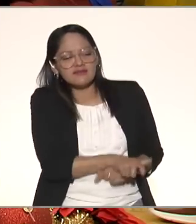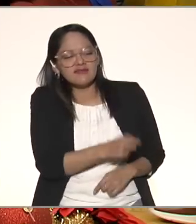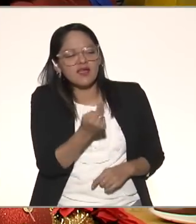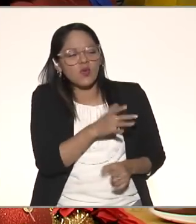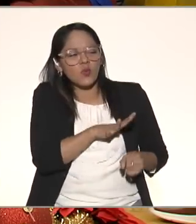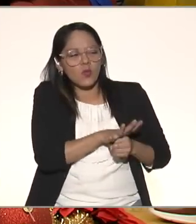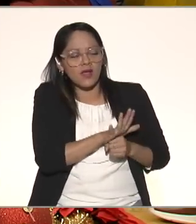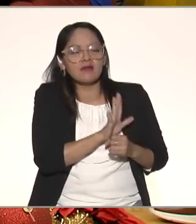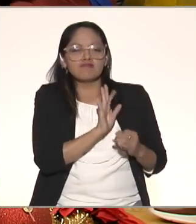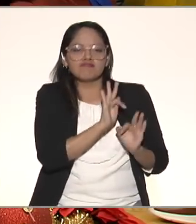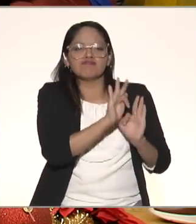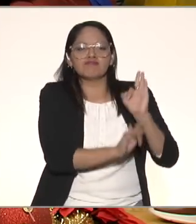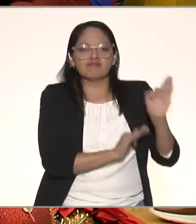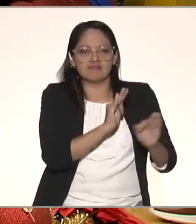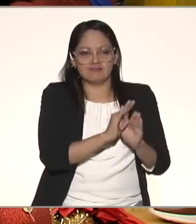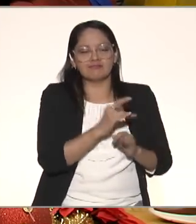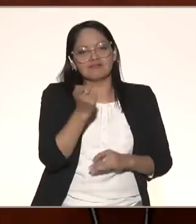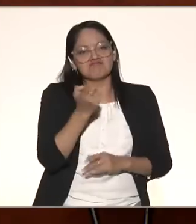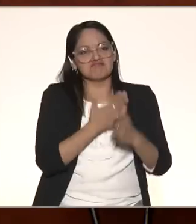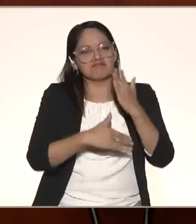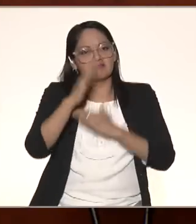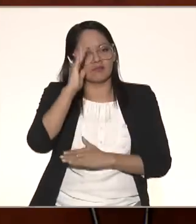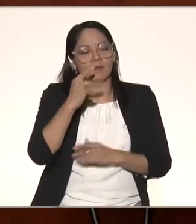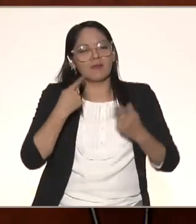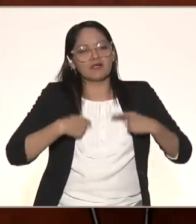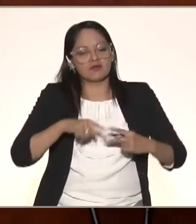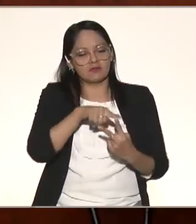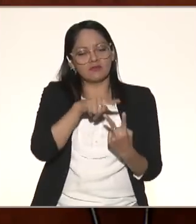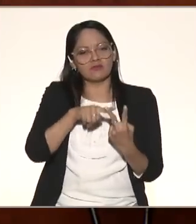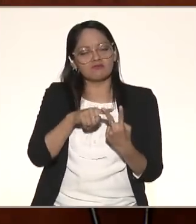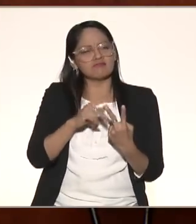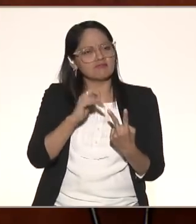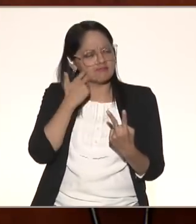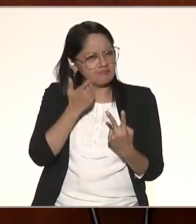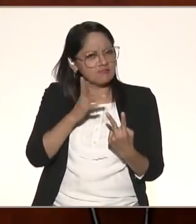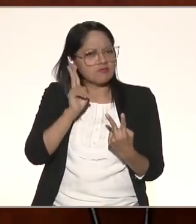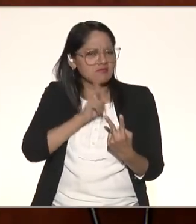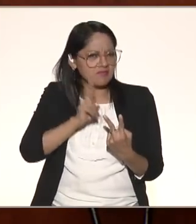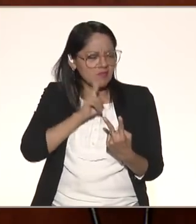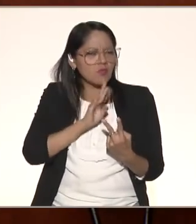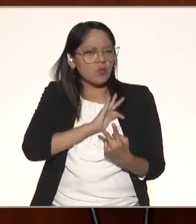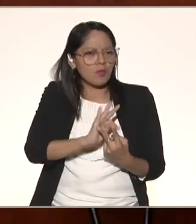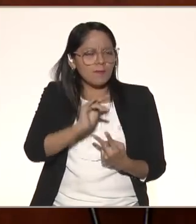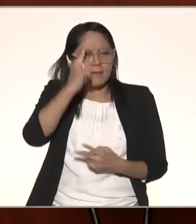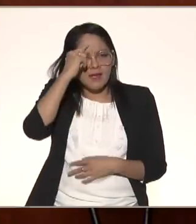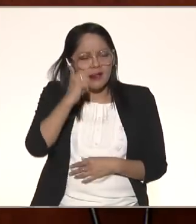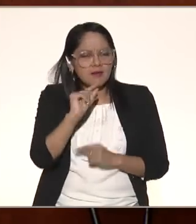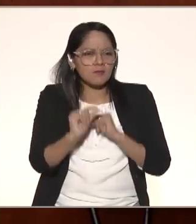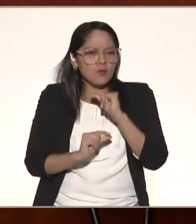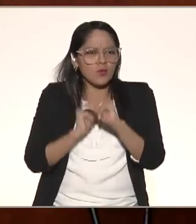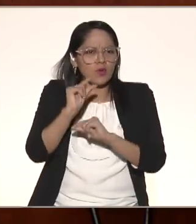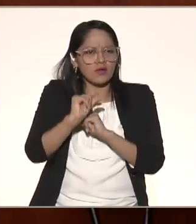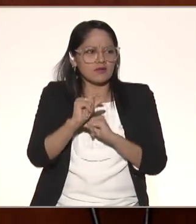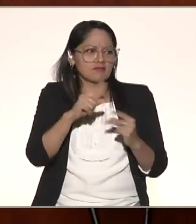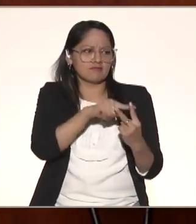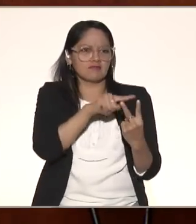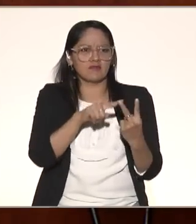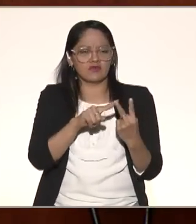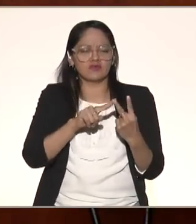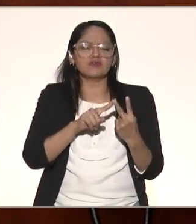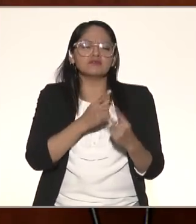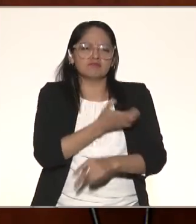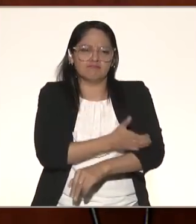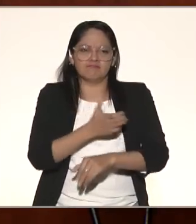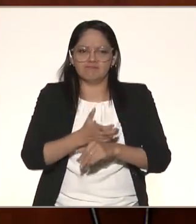el pronóstico de dos personas que están intentando cumplir esta maestría que es tratar de ser compañeros de vida. Claro.